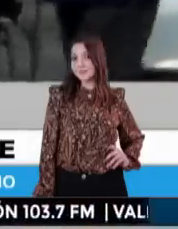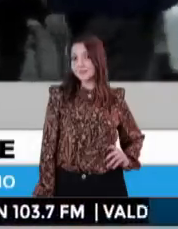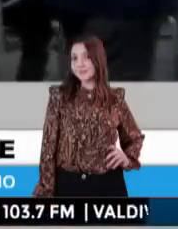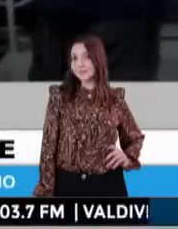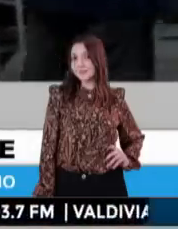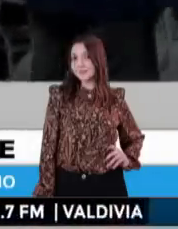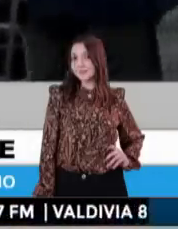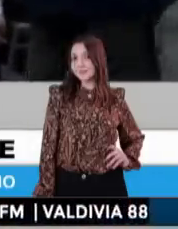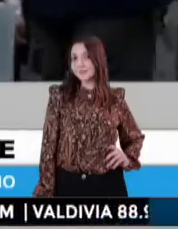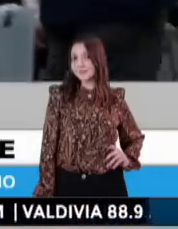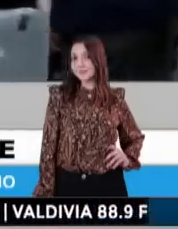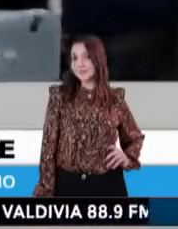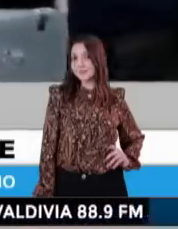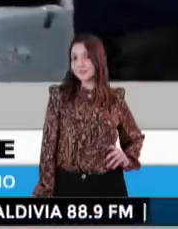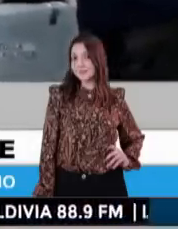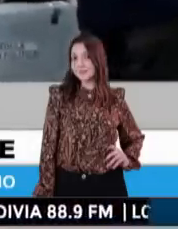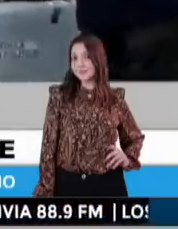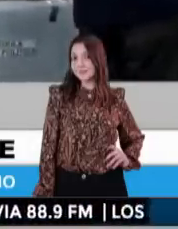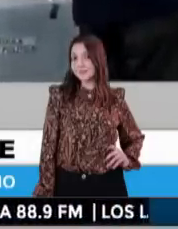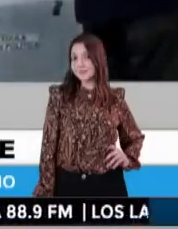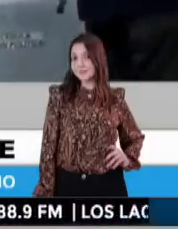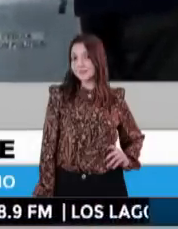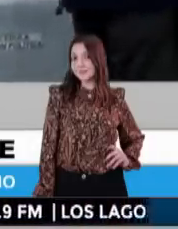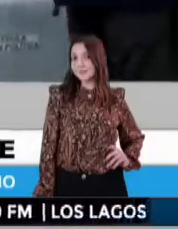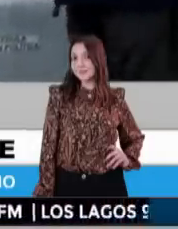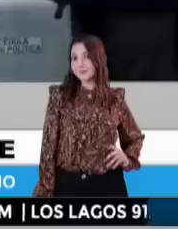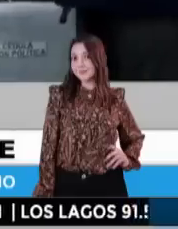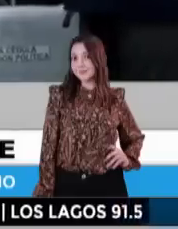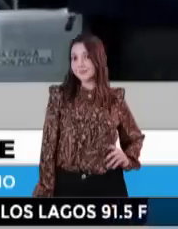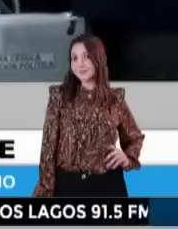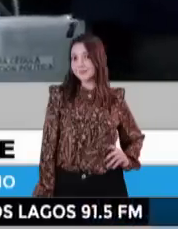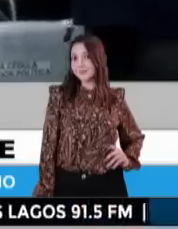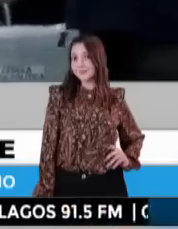que se está bajando. O sea, ahí habría, por ejemplo,